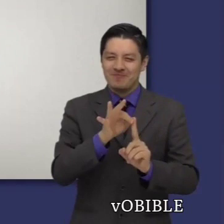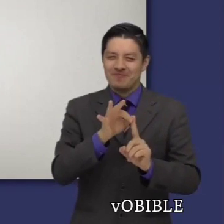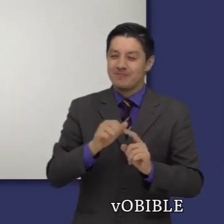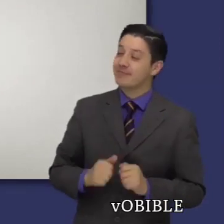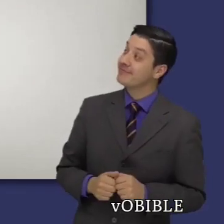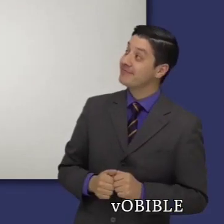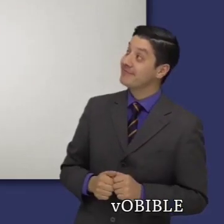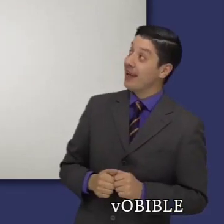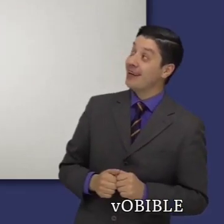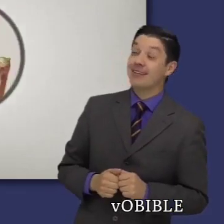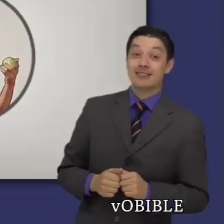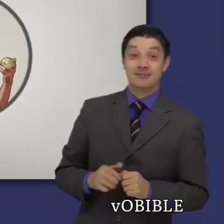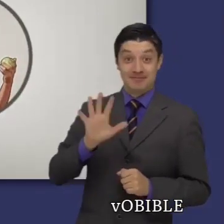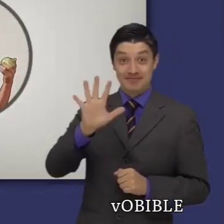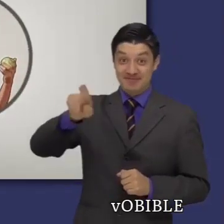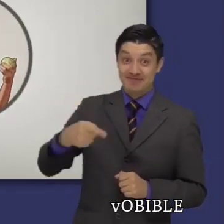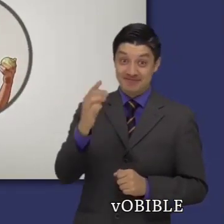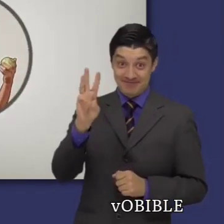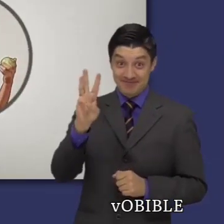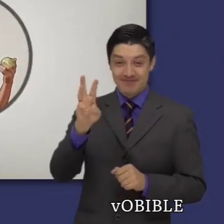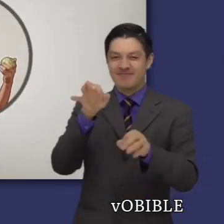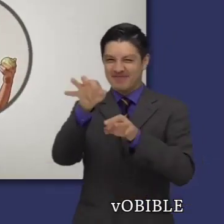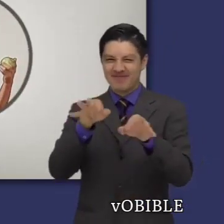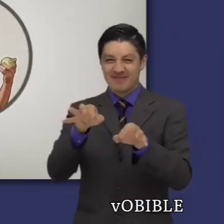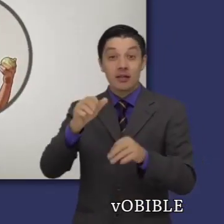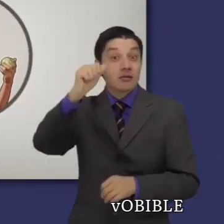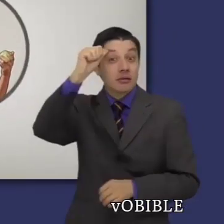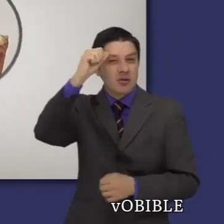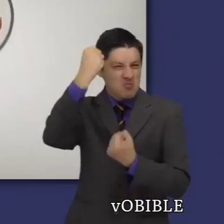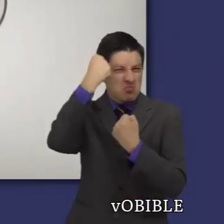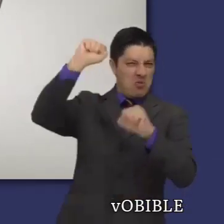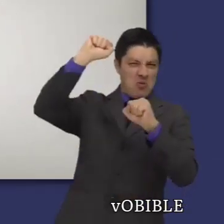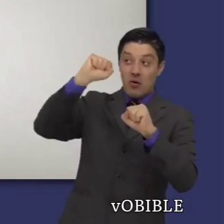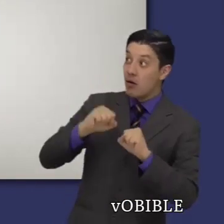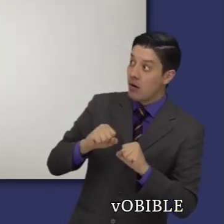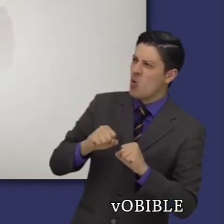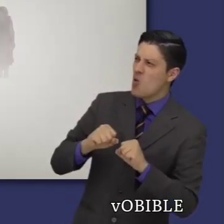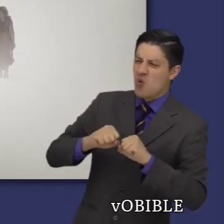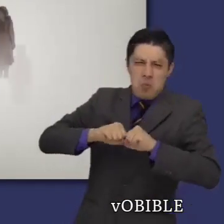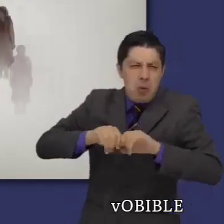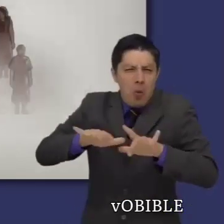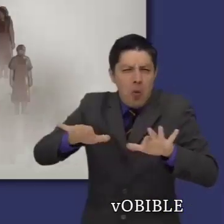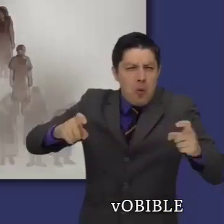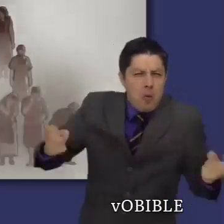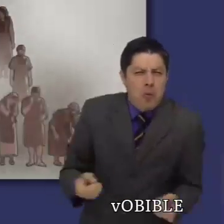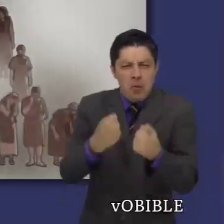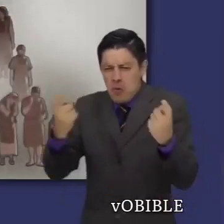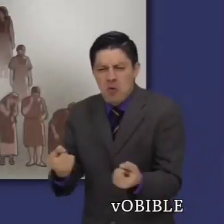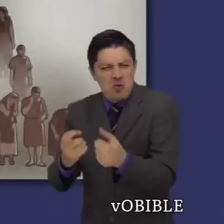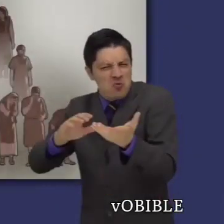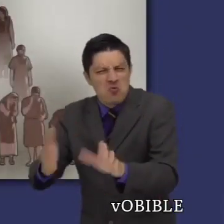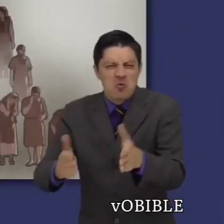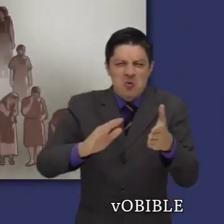En los capítulos 5 y 6, Pablo explica que Adán pecó contra Dios y que como resultado, toda la humanidad ha heredado el pecado y la